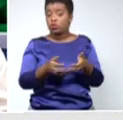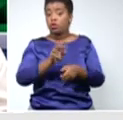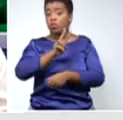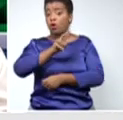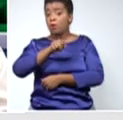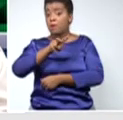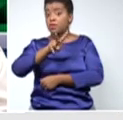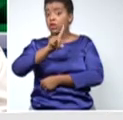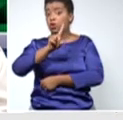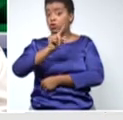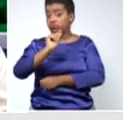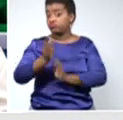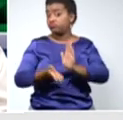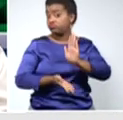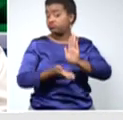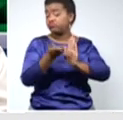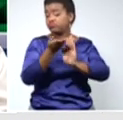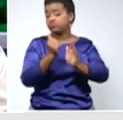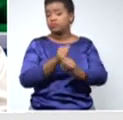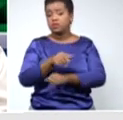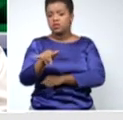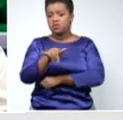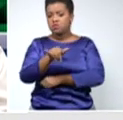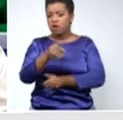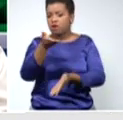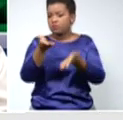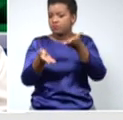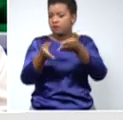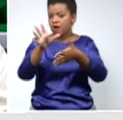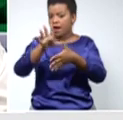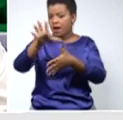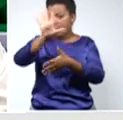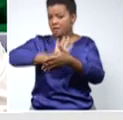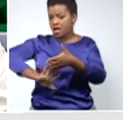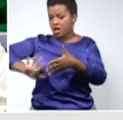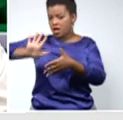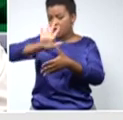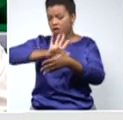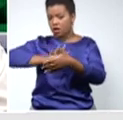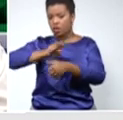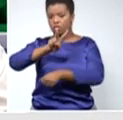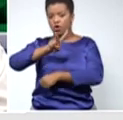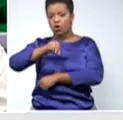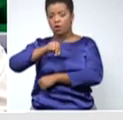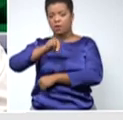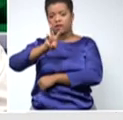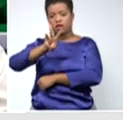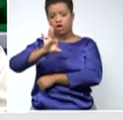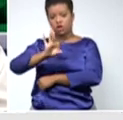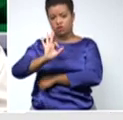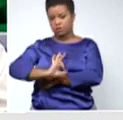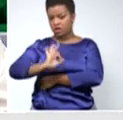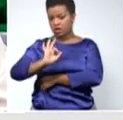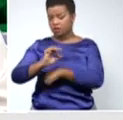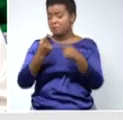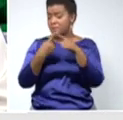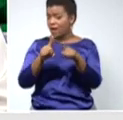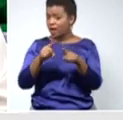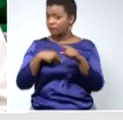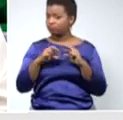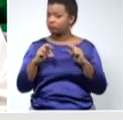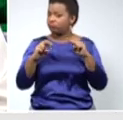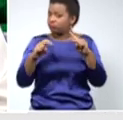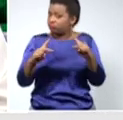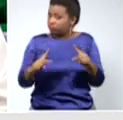2,21%, y de la letalidad en la región de las Américas, que es del 2,38%, pero